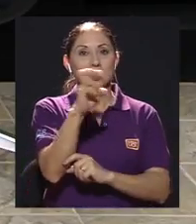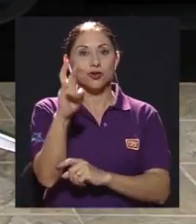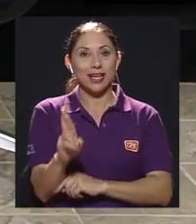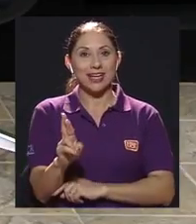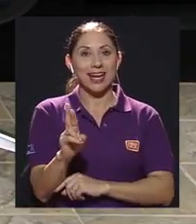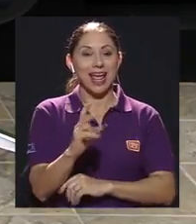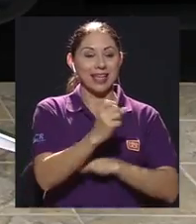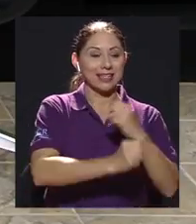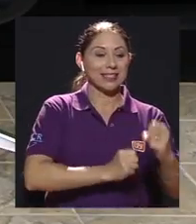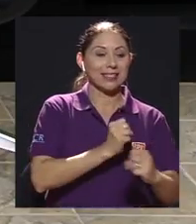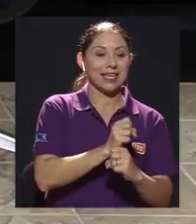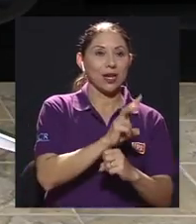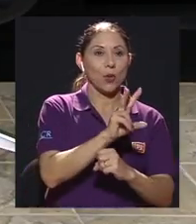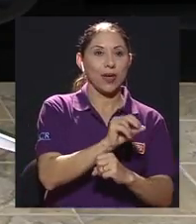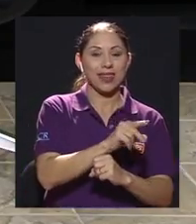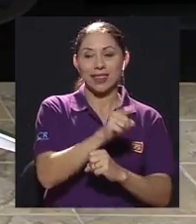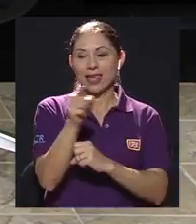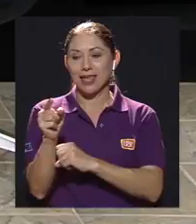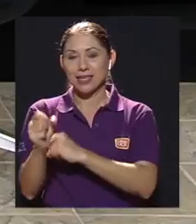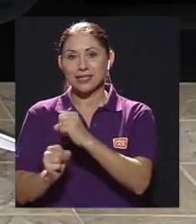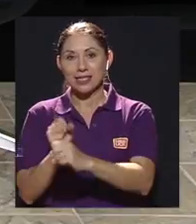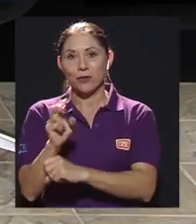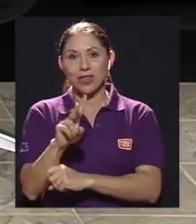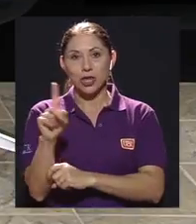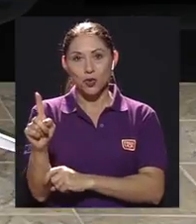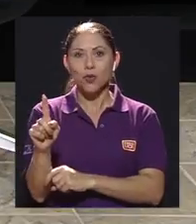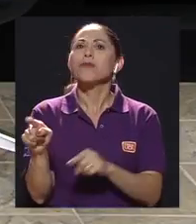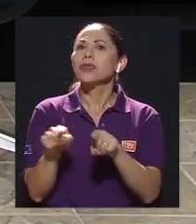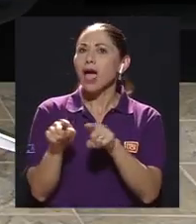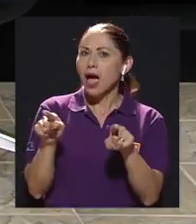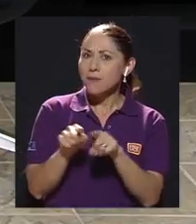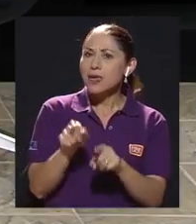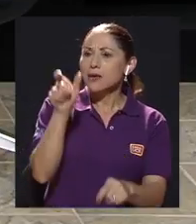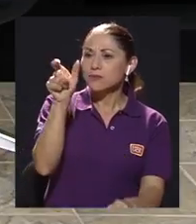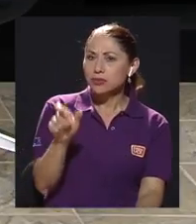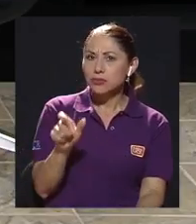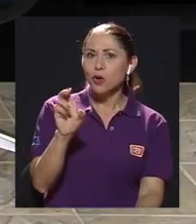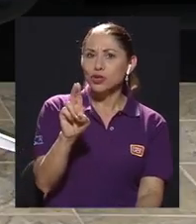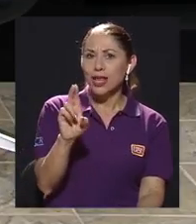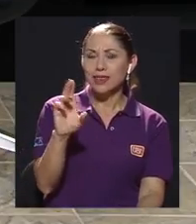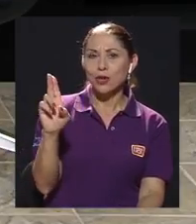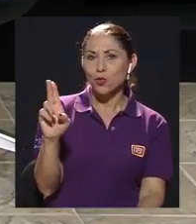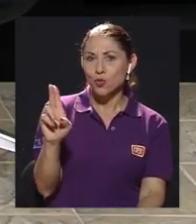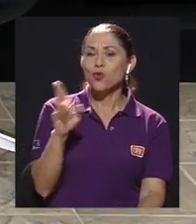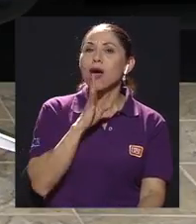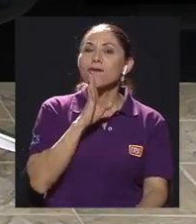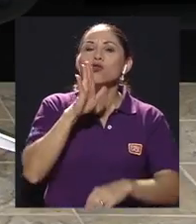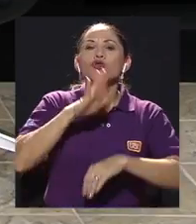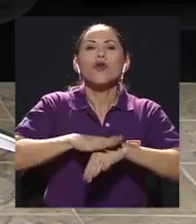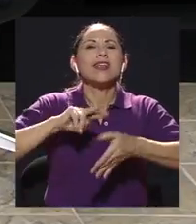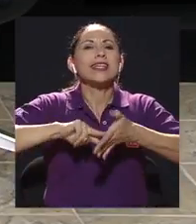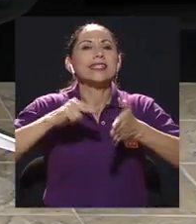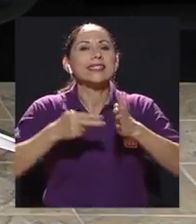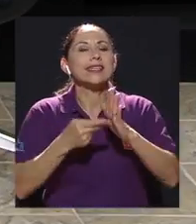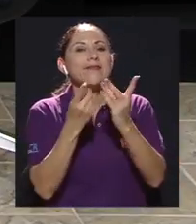Pues efectivamente don Constantino también nos habló de lo que significaba la